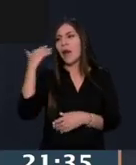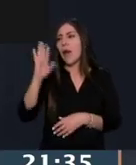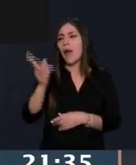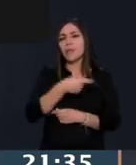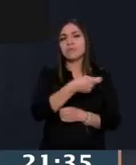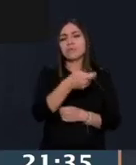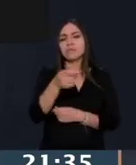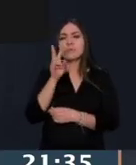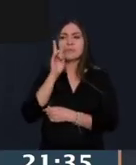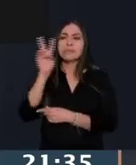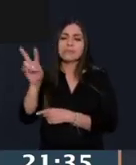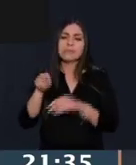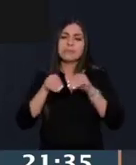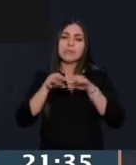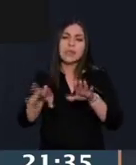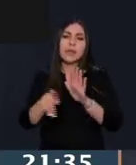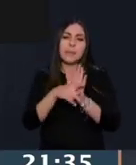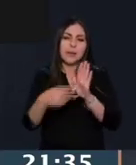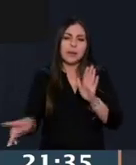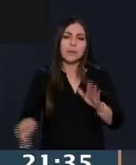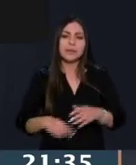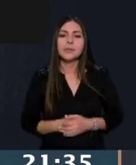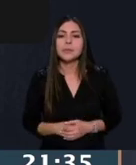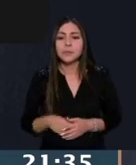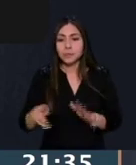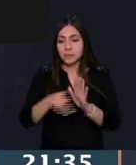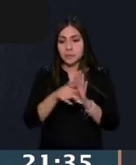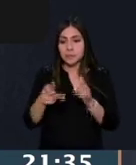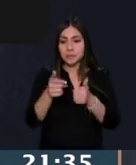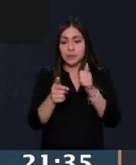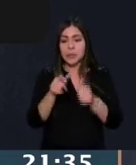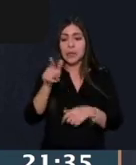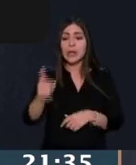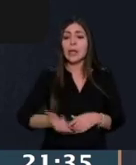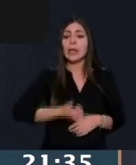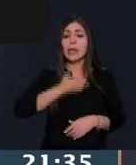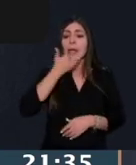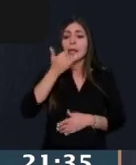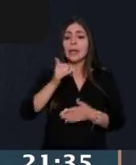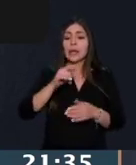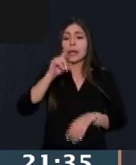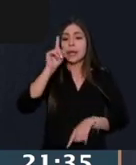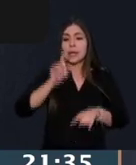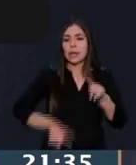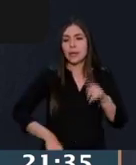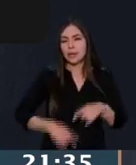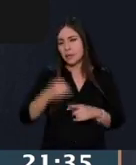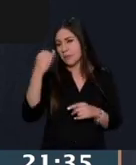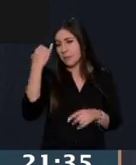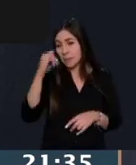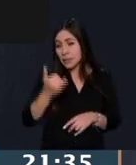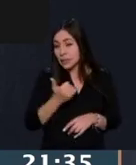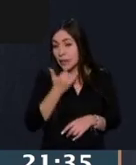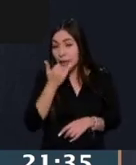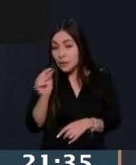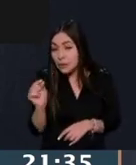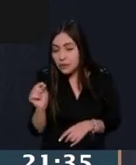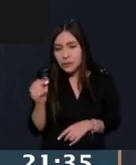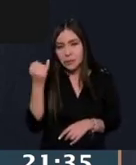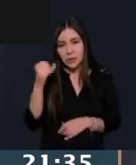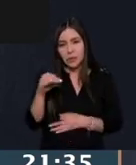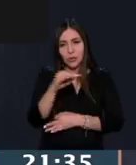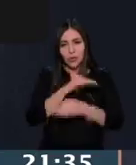¿no? Así tenemos está ahí el lo tuit que dijo el dice, país. hemos eliminado el error. ¿Cuál error? Añadieron toda una línea y añadido